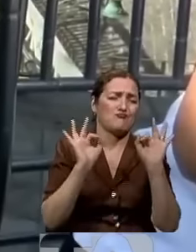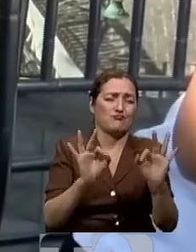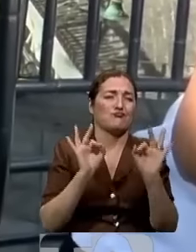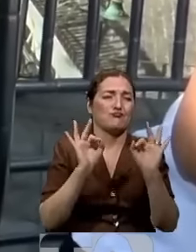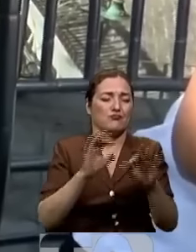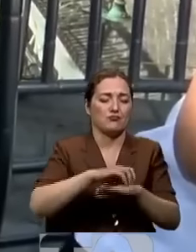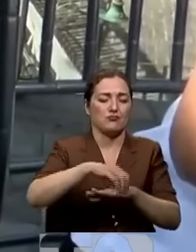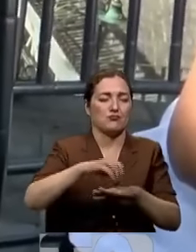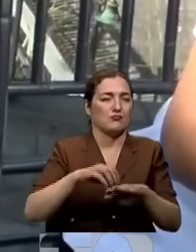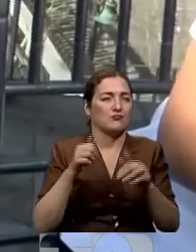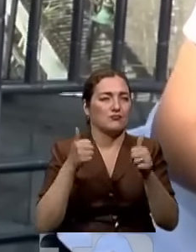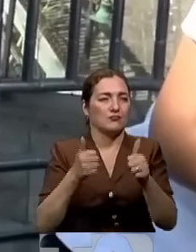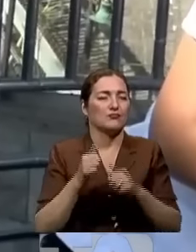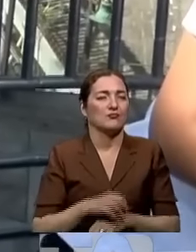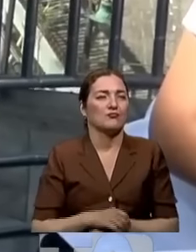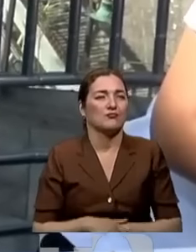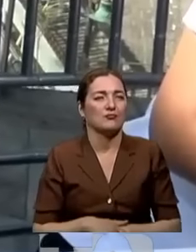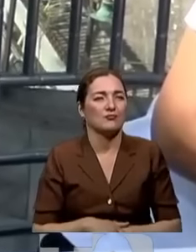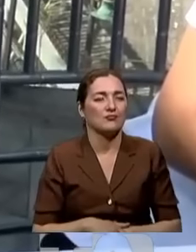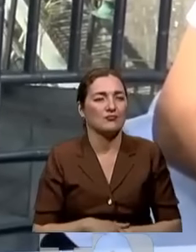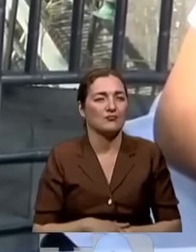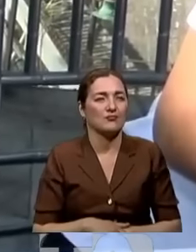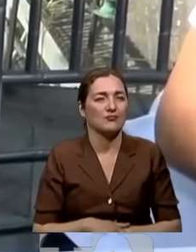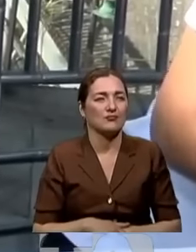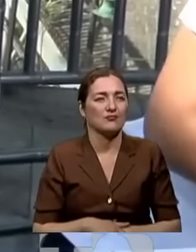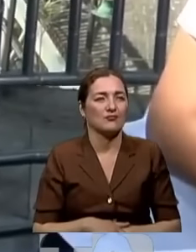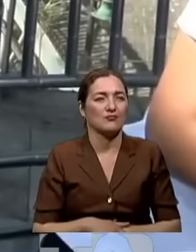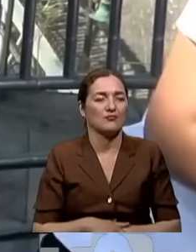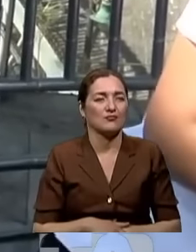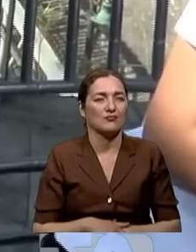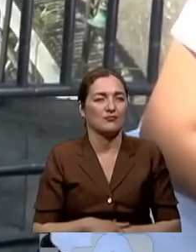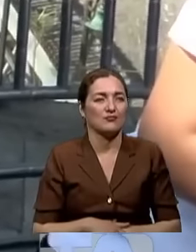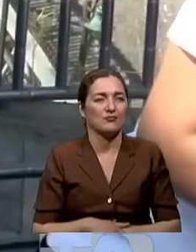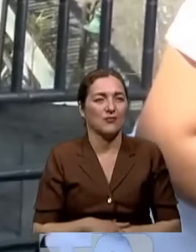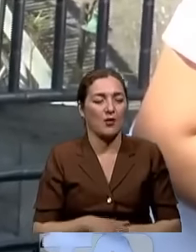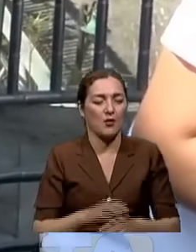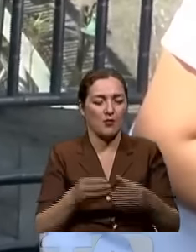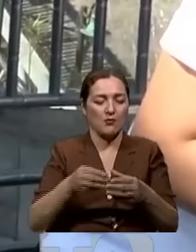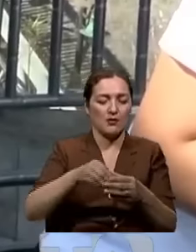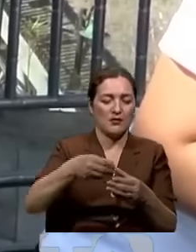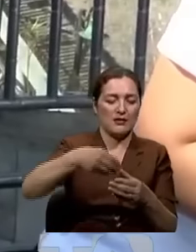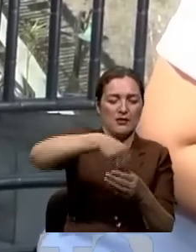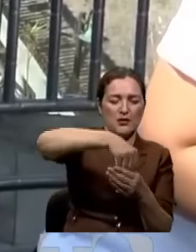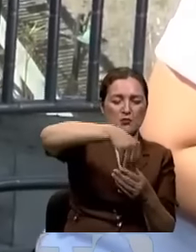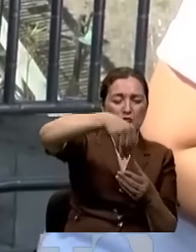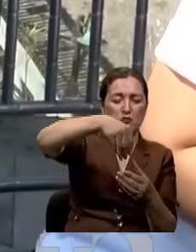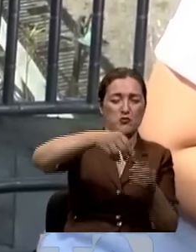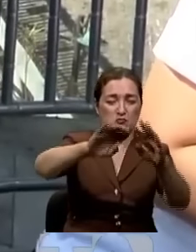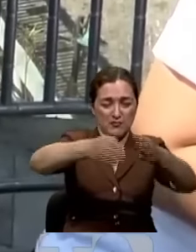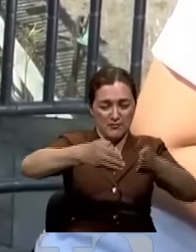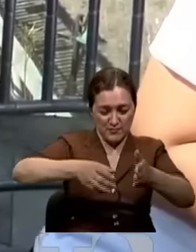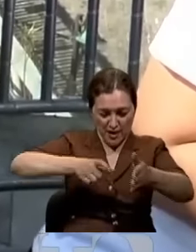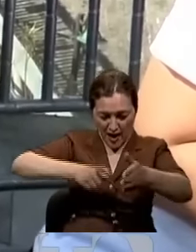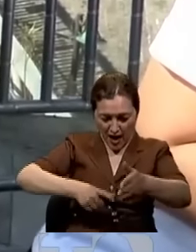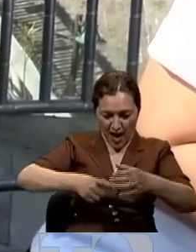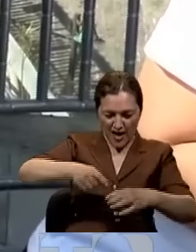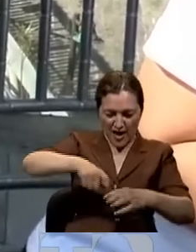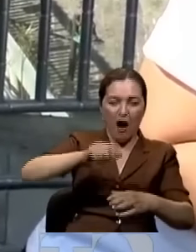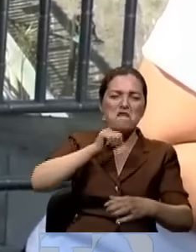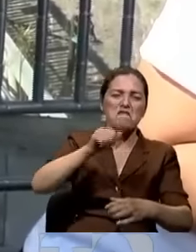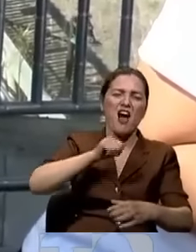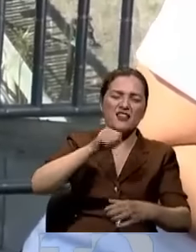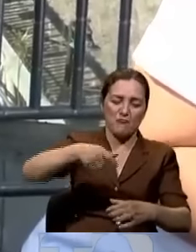bien decorado, muy bien trabajado. Y nada, la distribución del relleno a mí me faltó en la colita, no me vino en la colita, lastimosamente,